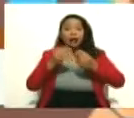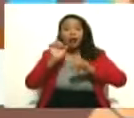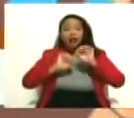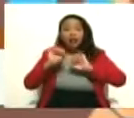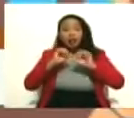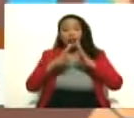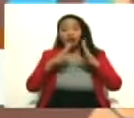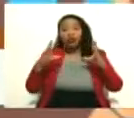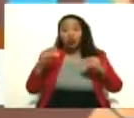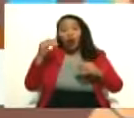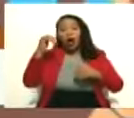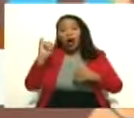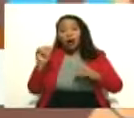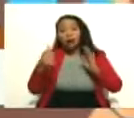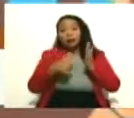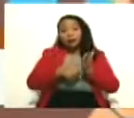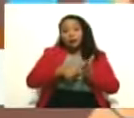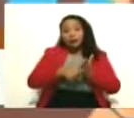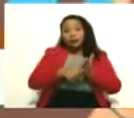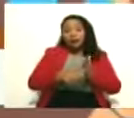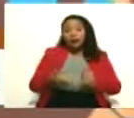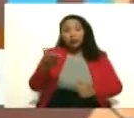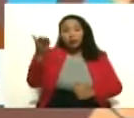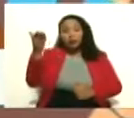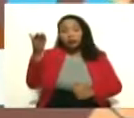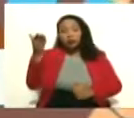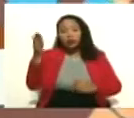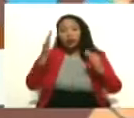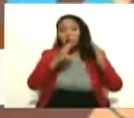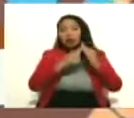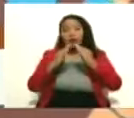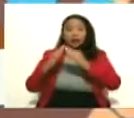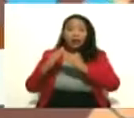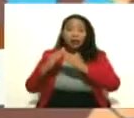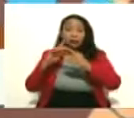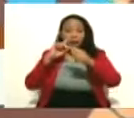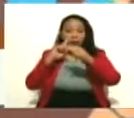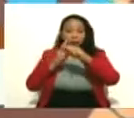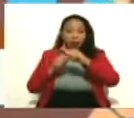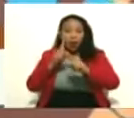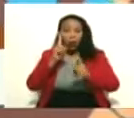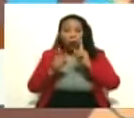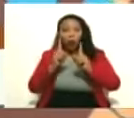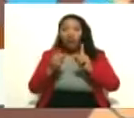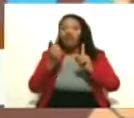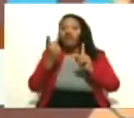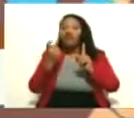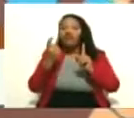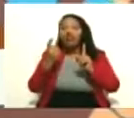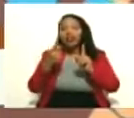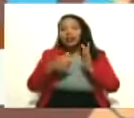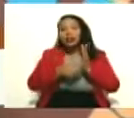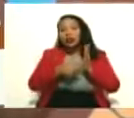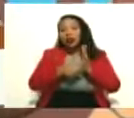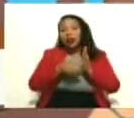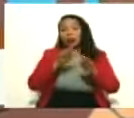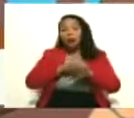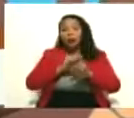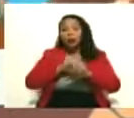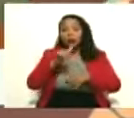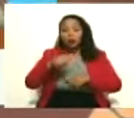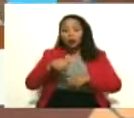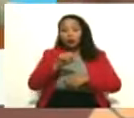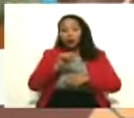y todos tengan su cédula de identidad. En los Casa por Casa hemos ubicado gente que no tiene la cédula. Por eso esta semana van a